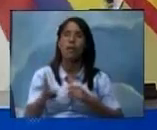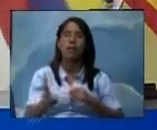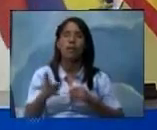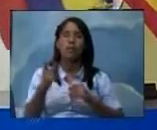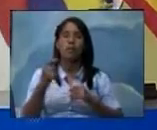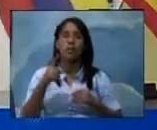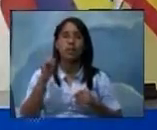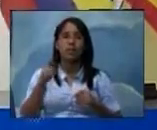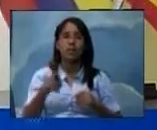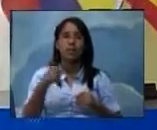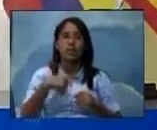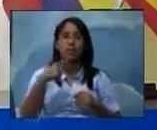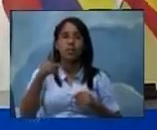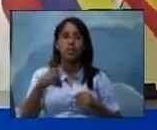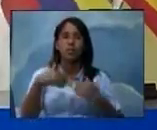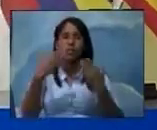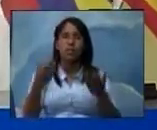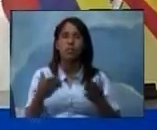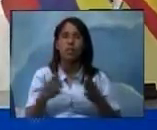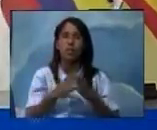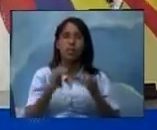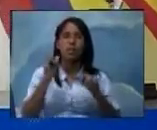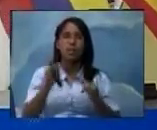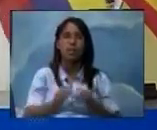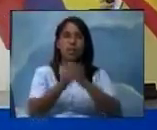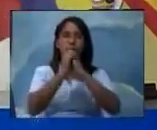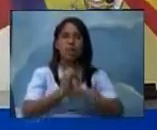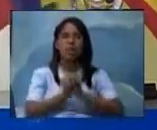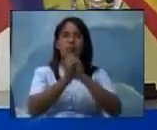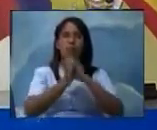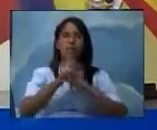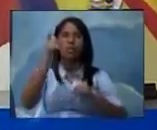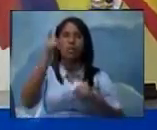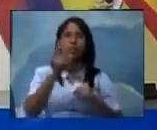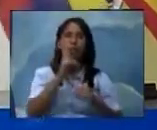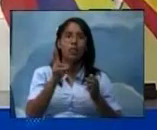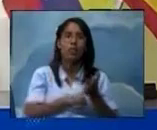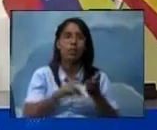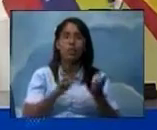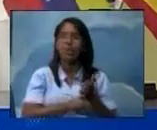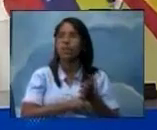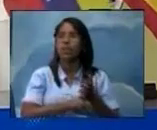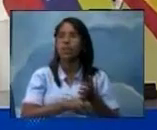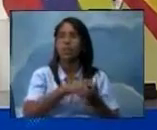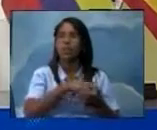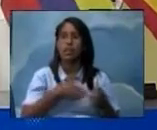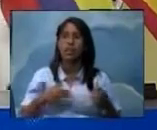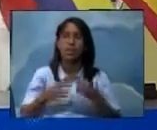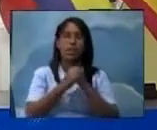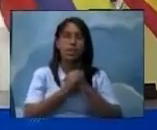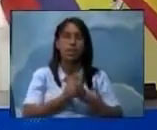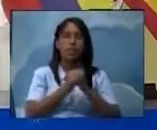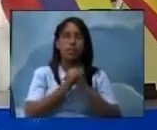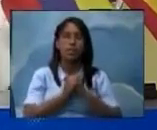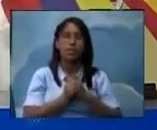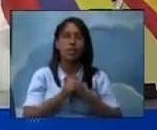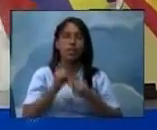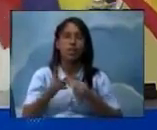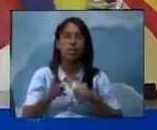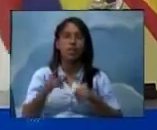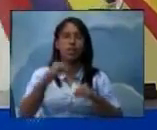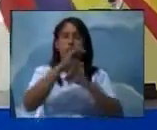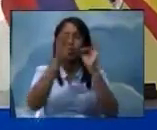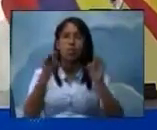adorarle. Para que también yo vaya y le adore. ¿Será verdad que quería adorar al Señor? No, hermano. En